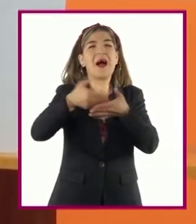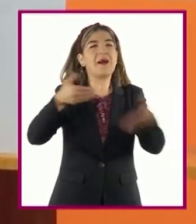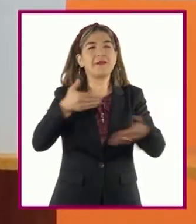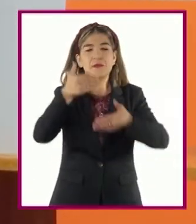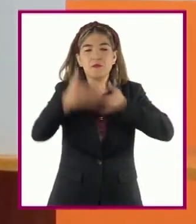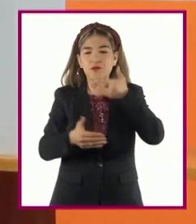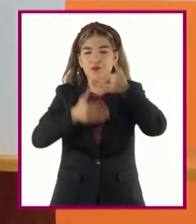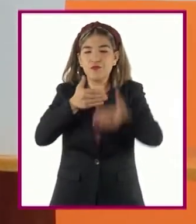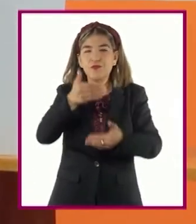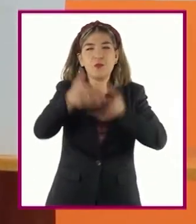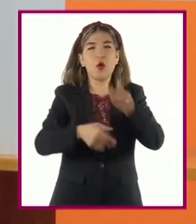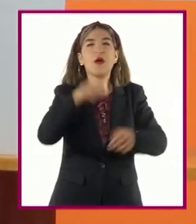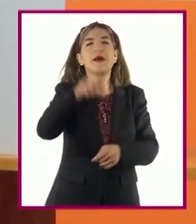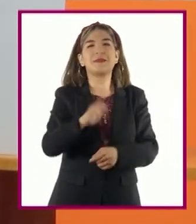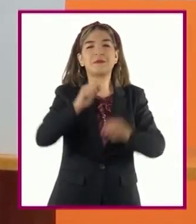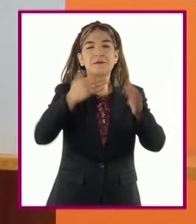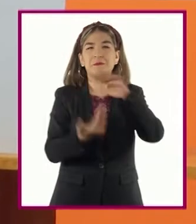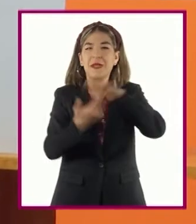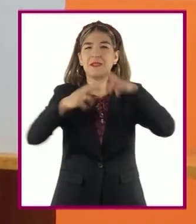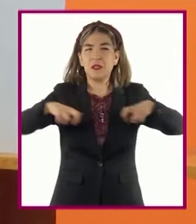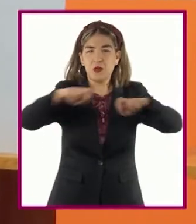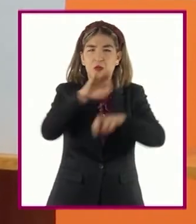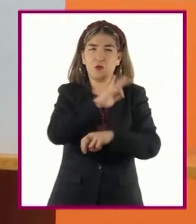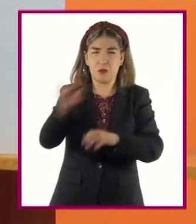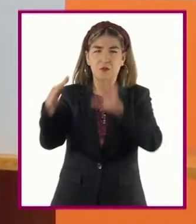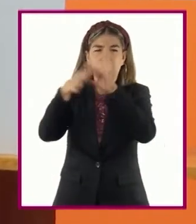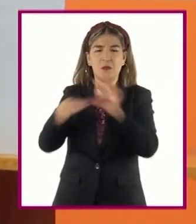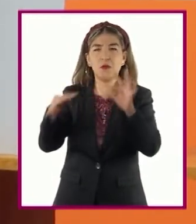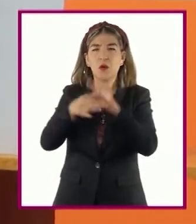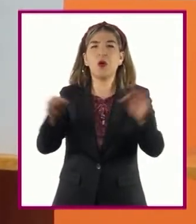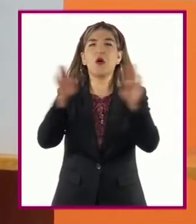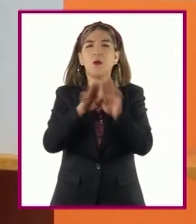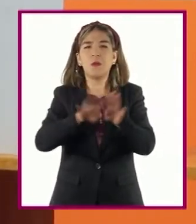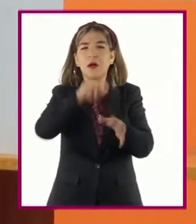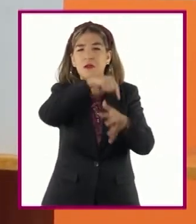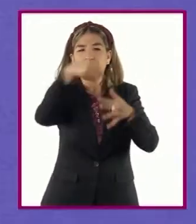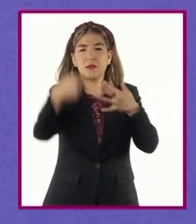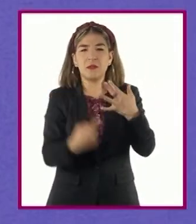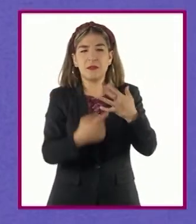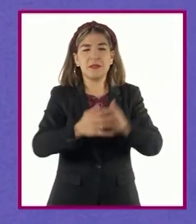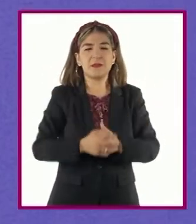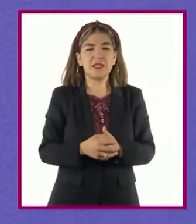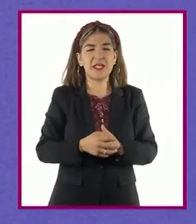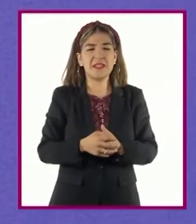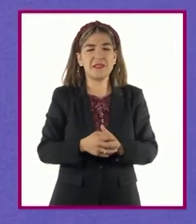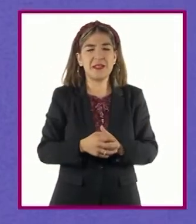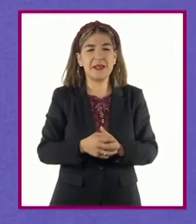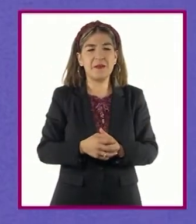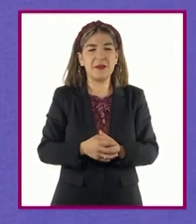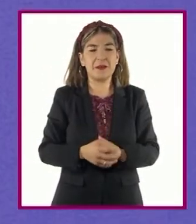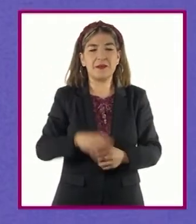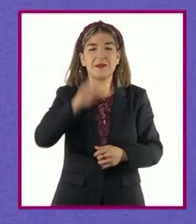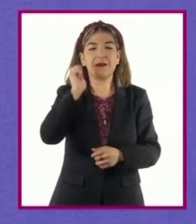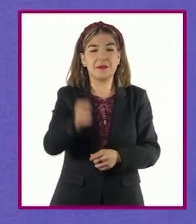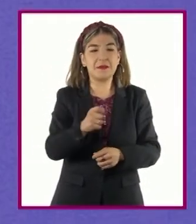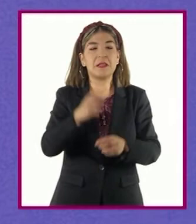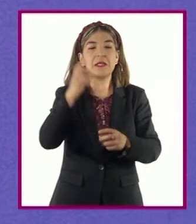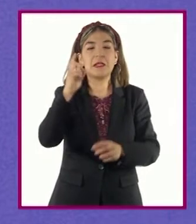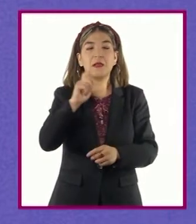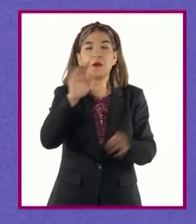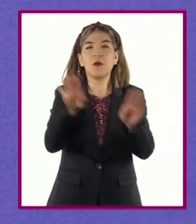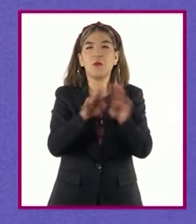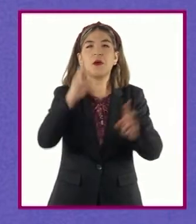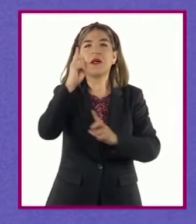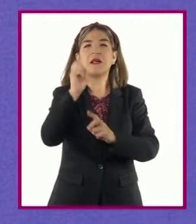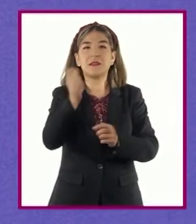¿Podría explicarnos más a detalle cada uno de los puntos mencionados, profesora? Veamos primero la fase de